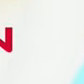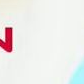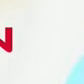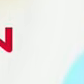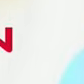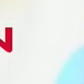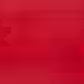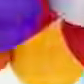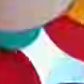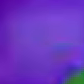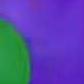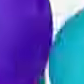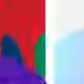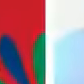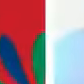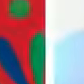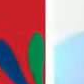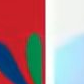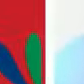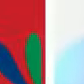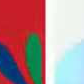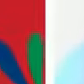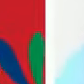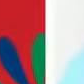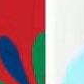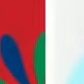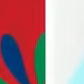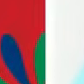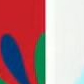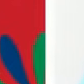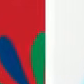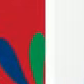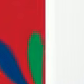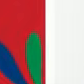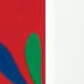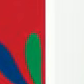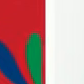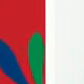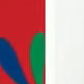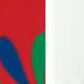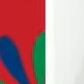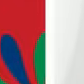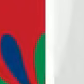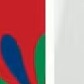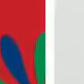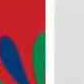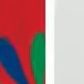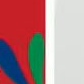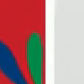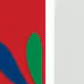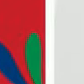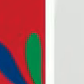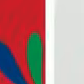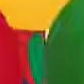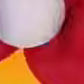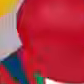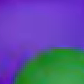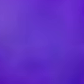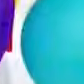Expresiones fue auspiciado por este carnaval. Nuestro amor se renueva con el sabor de siempre.